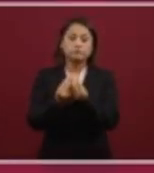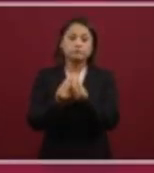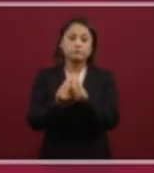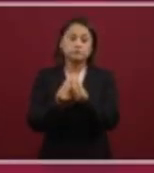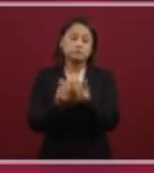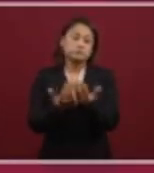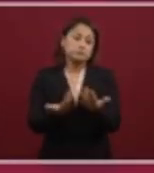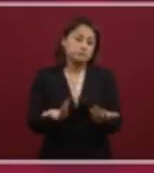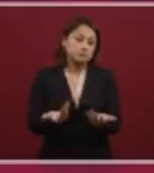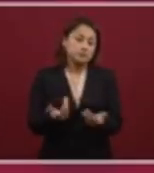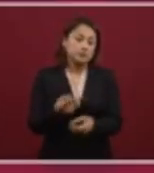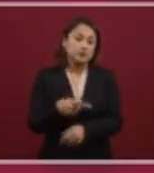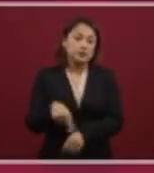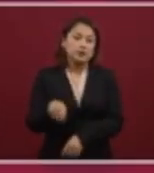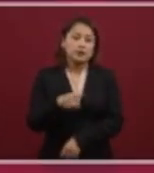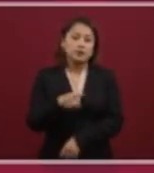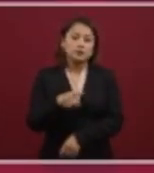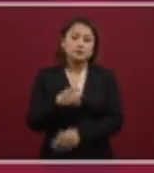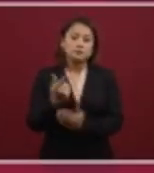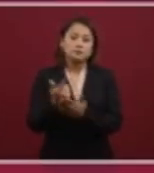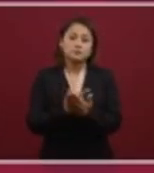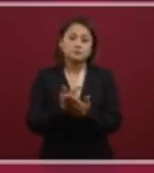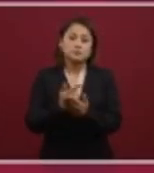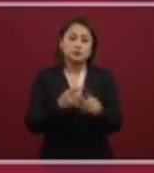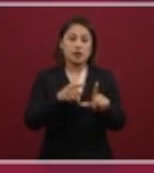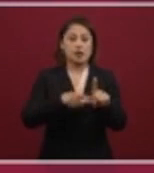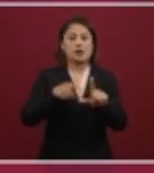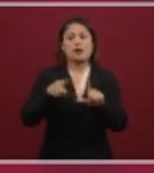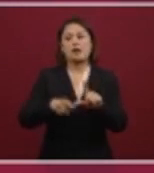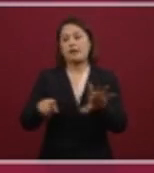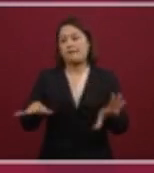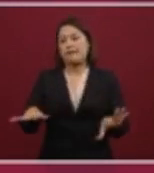pues cambian completamente